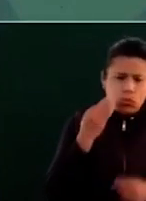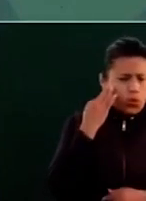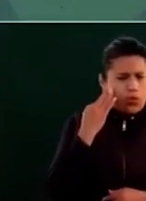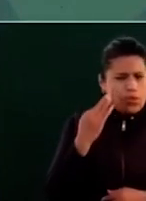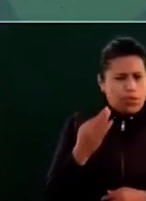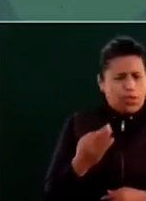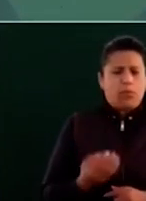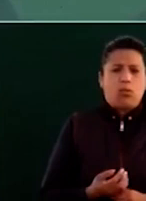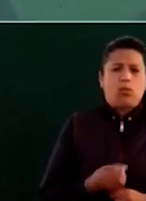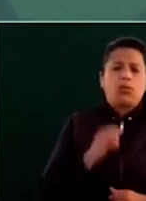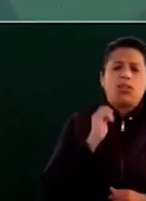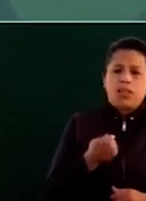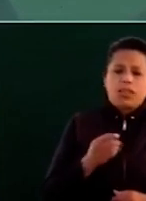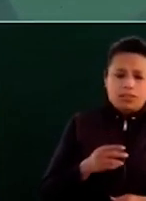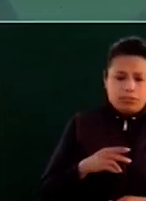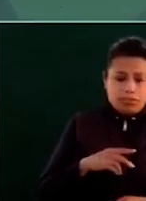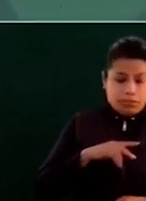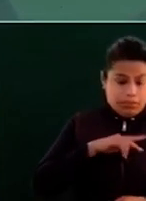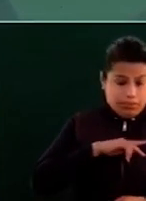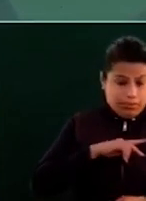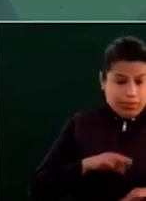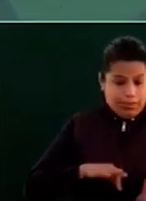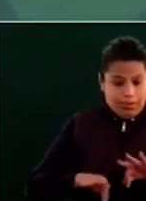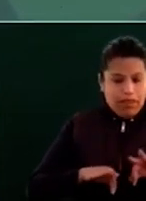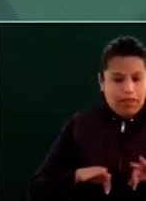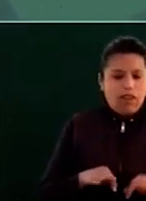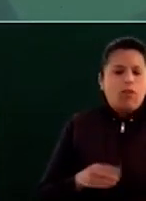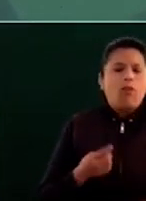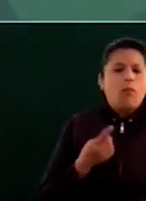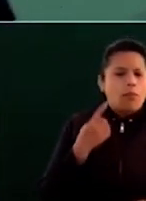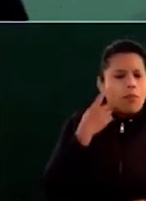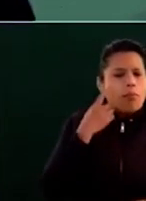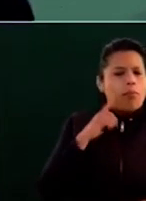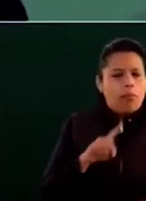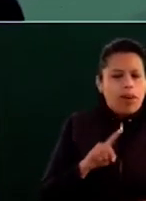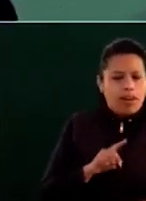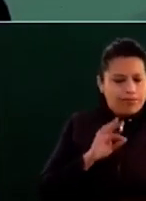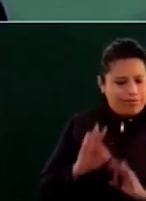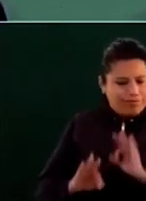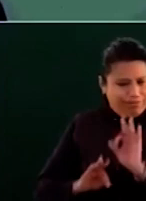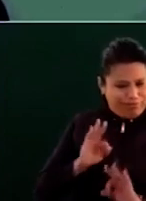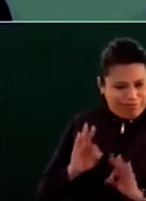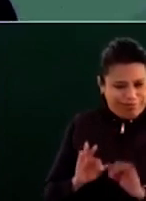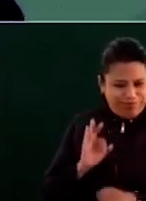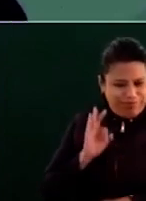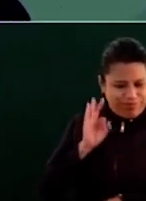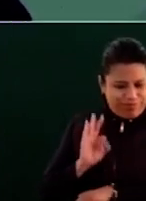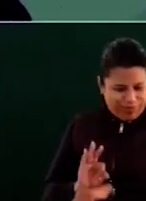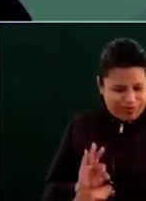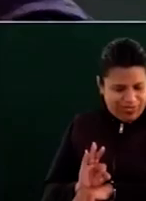hemos dedicado nuestro trabajo a proteger, a